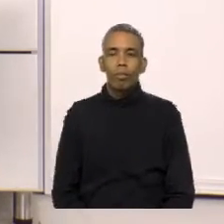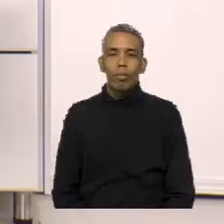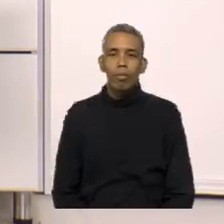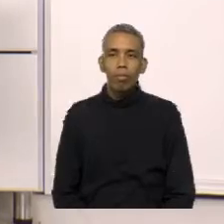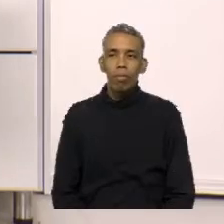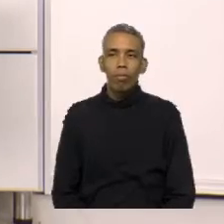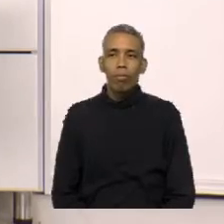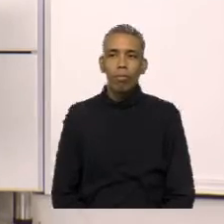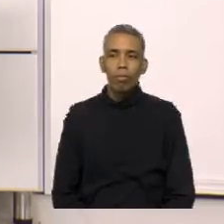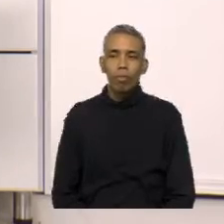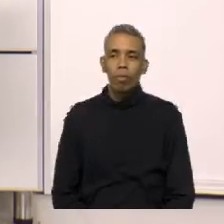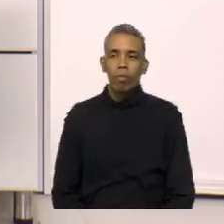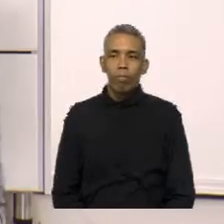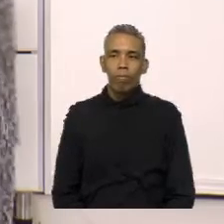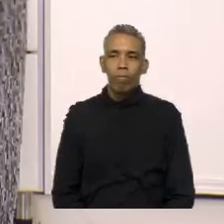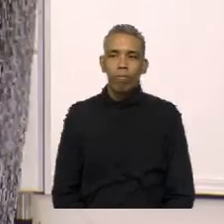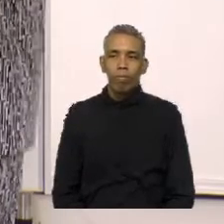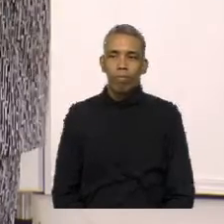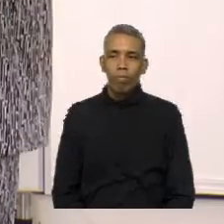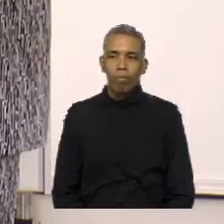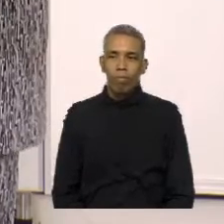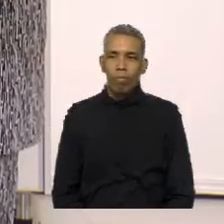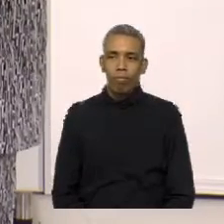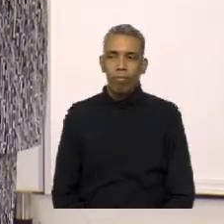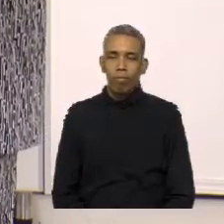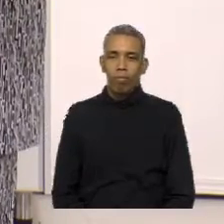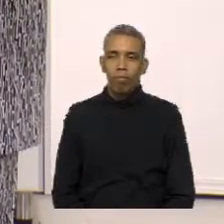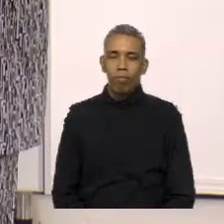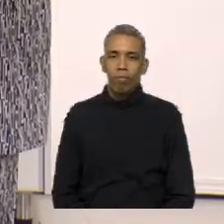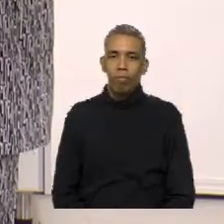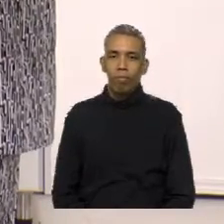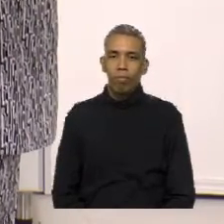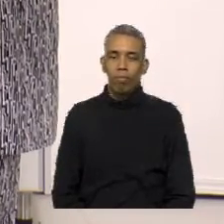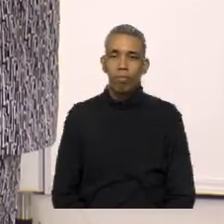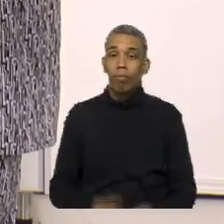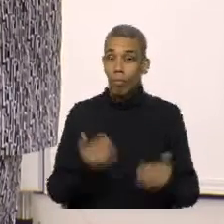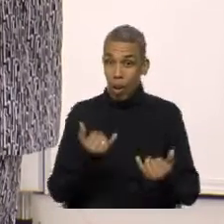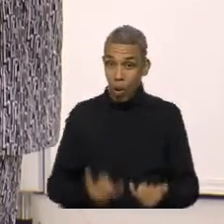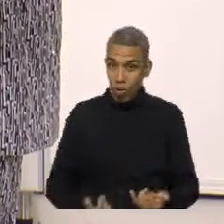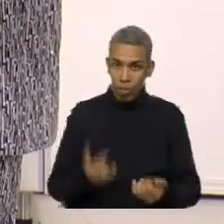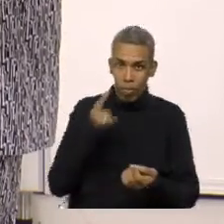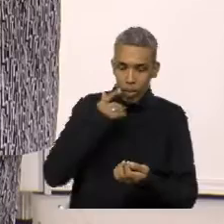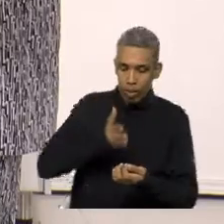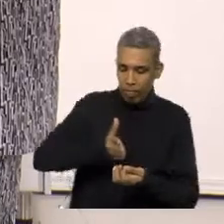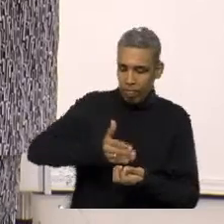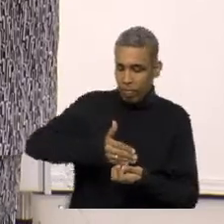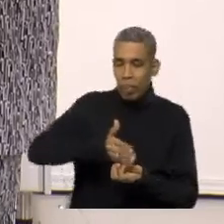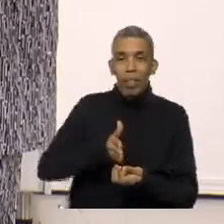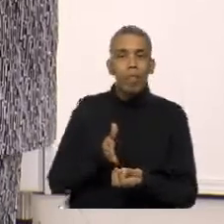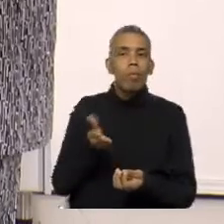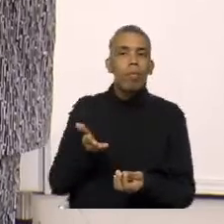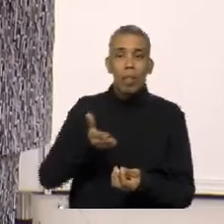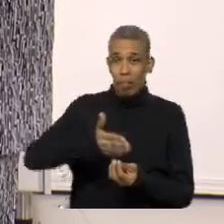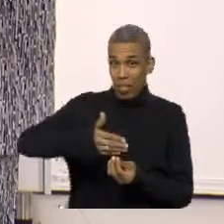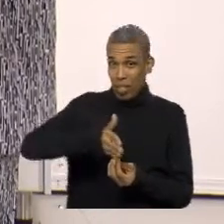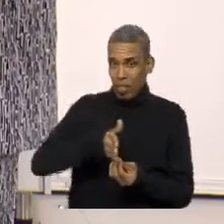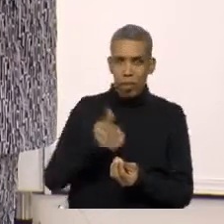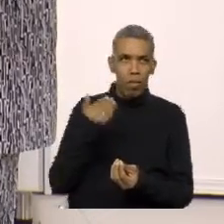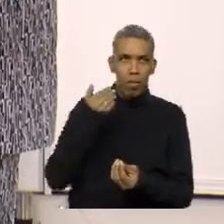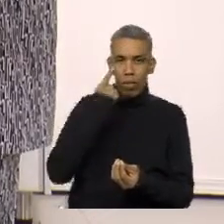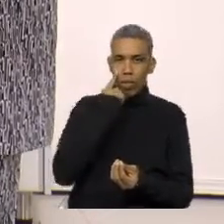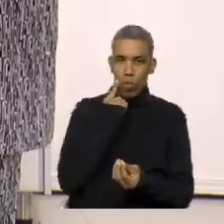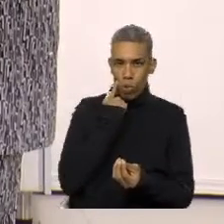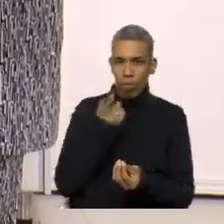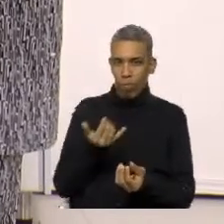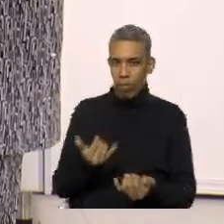limpiarnos las manos y vamos a empezar con la cebolla. A ver,